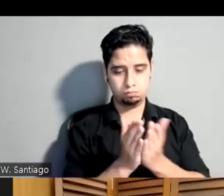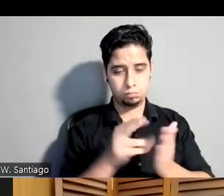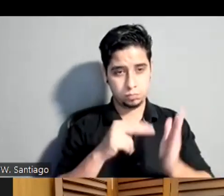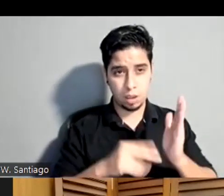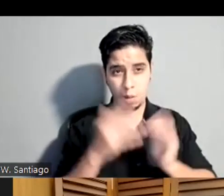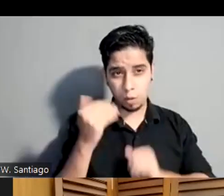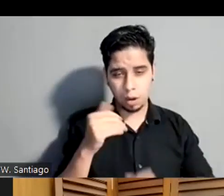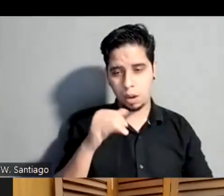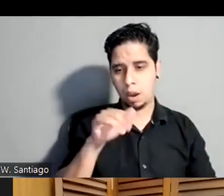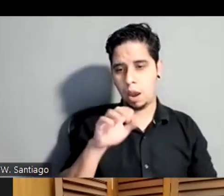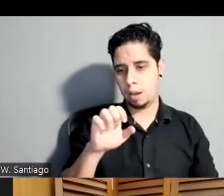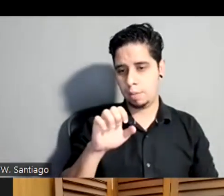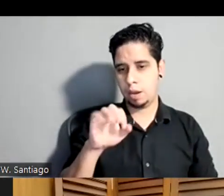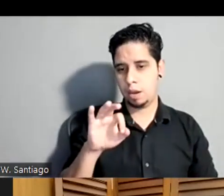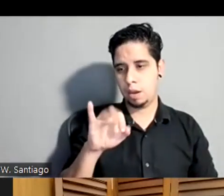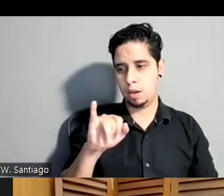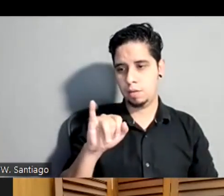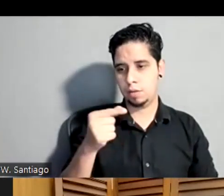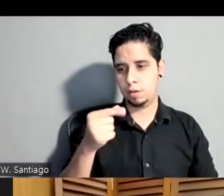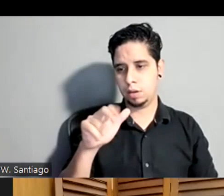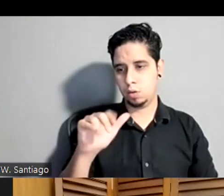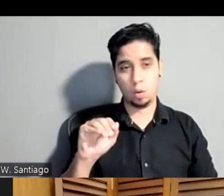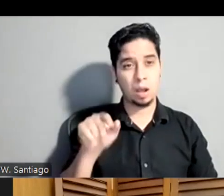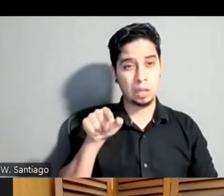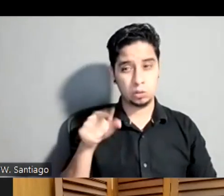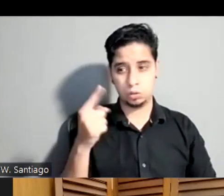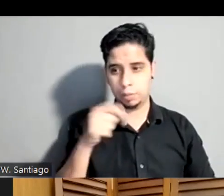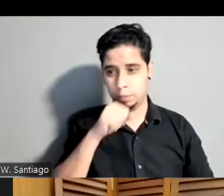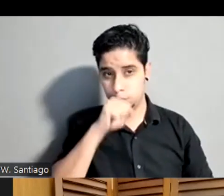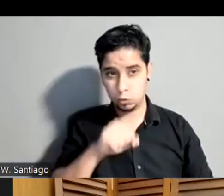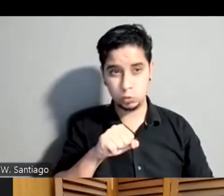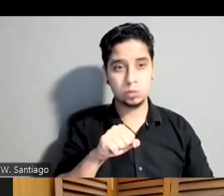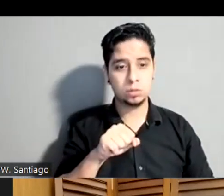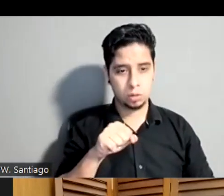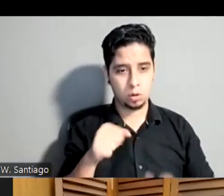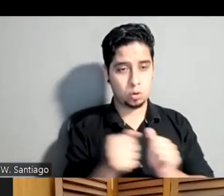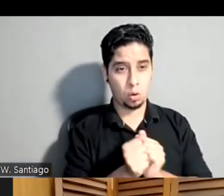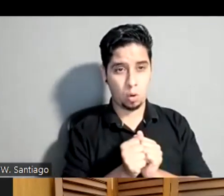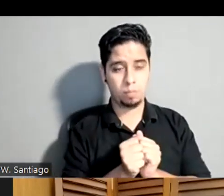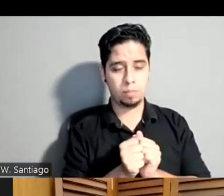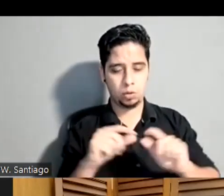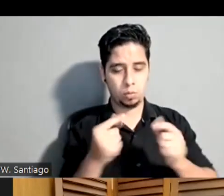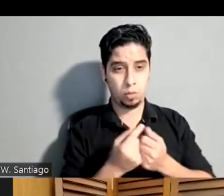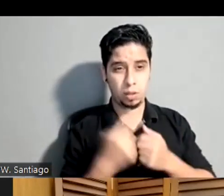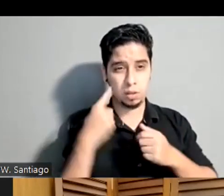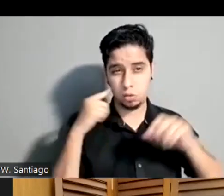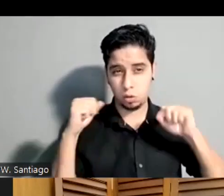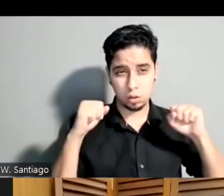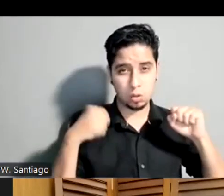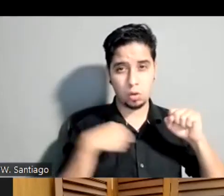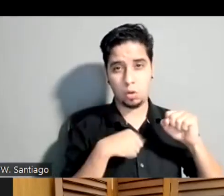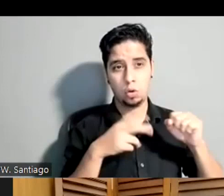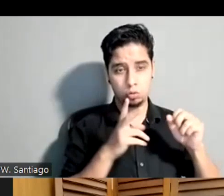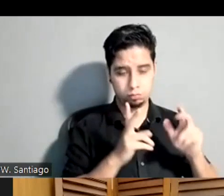en el taller de Luz María Rondón. Y siempre me gustó y la hice grabada con mis compañeros de sonido y la editamos. Y ahí quedó